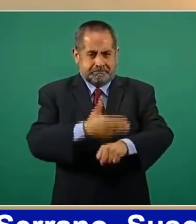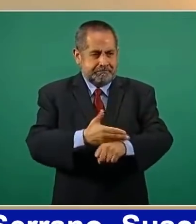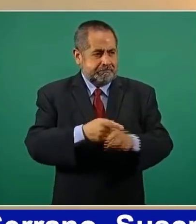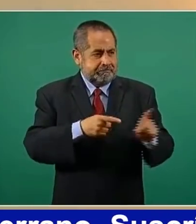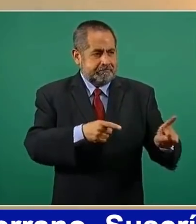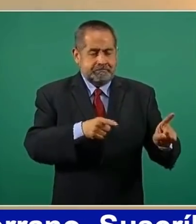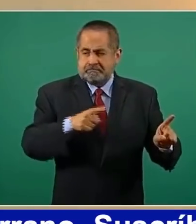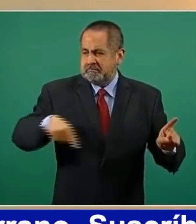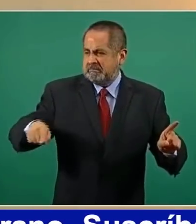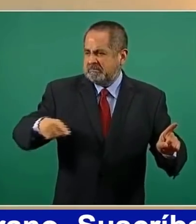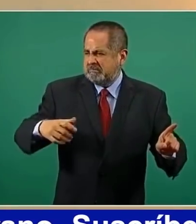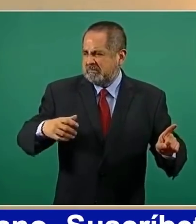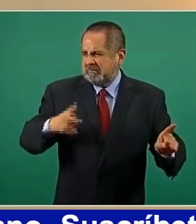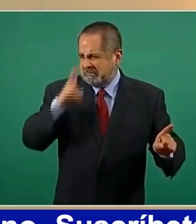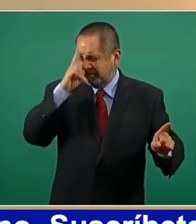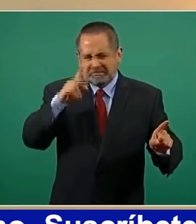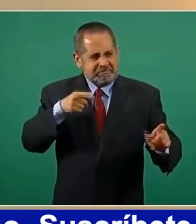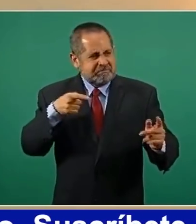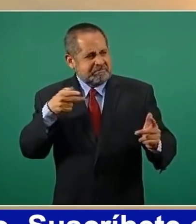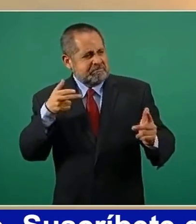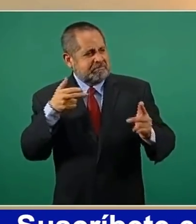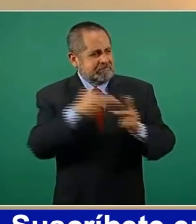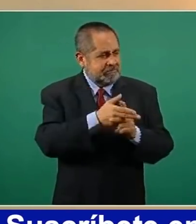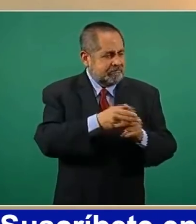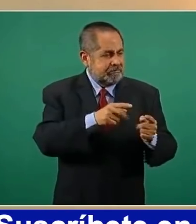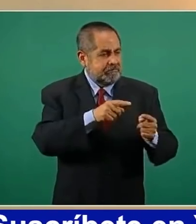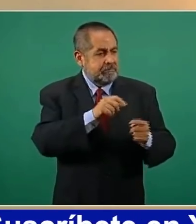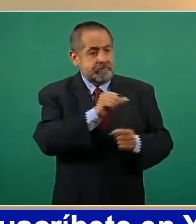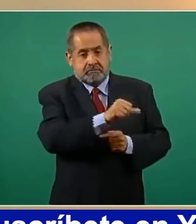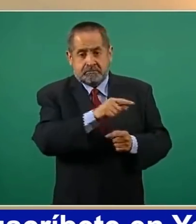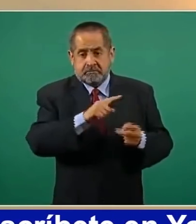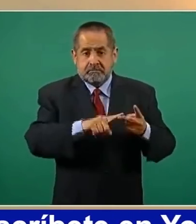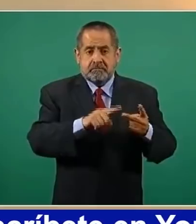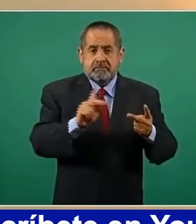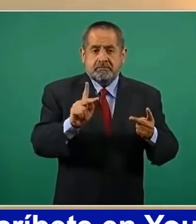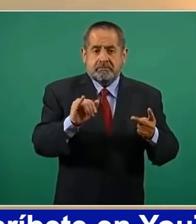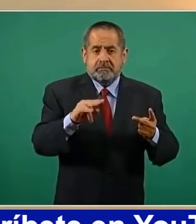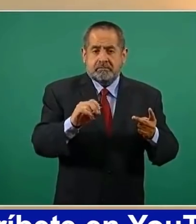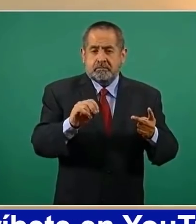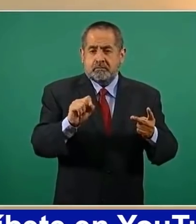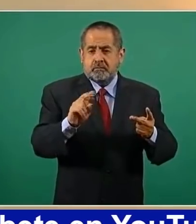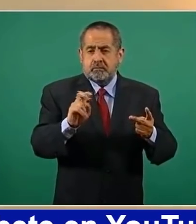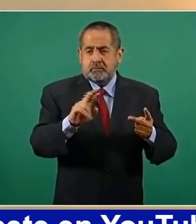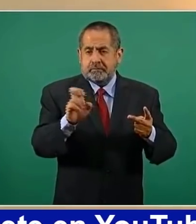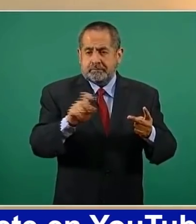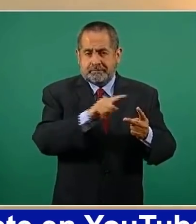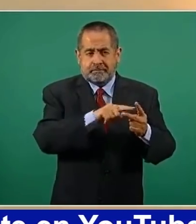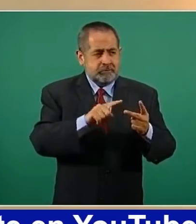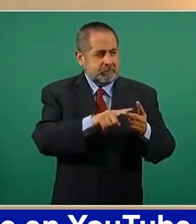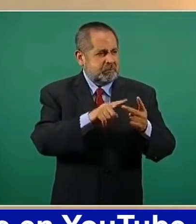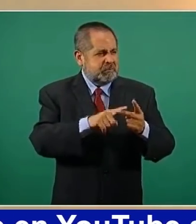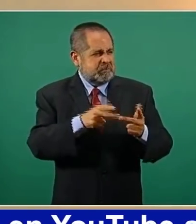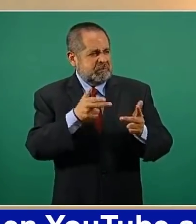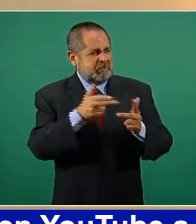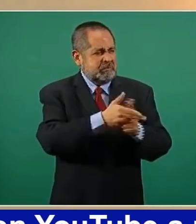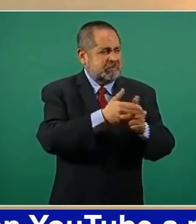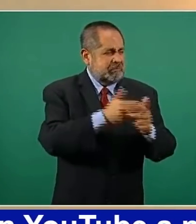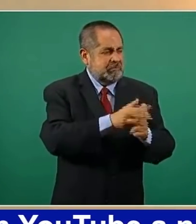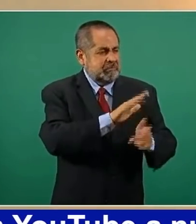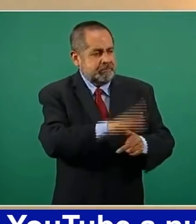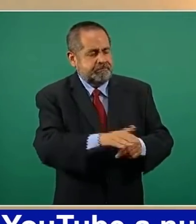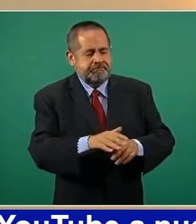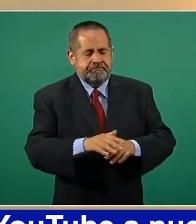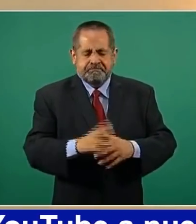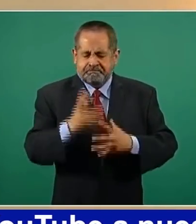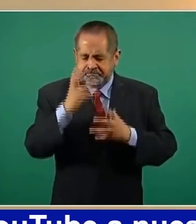Madero y del vicepresidente José María Pino Suárez, me dirijo a ustedes para